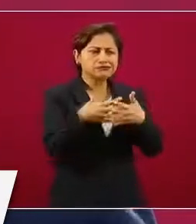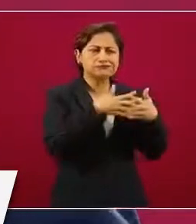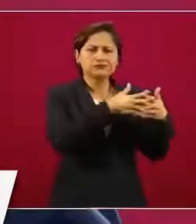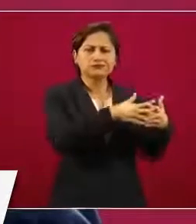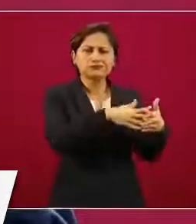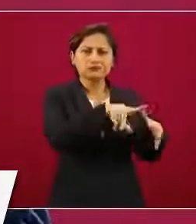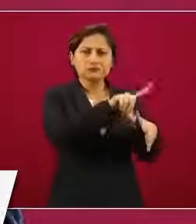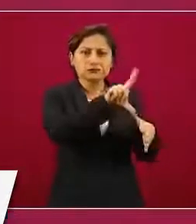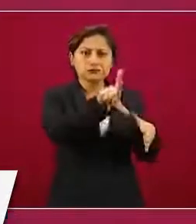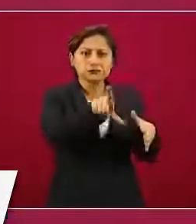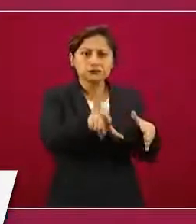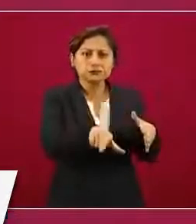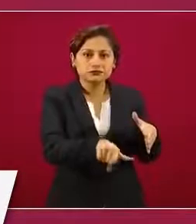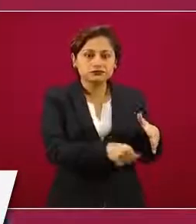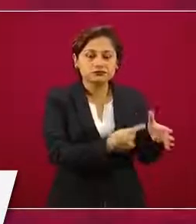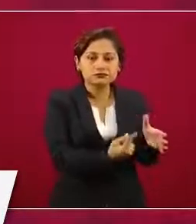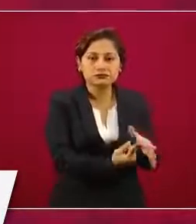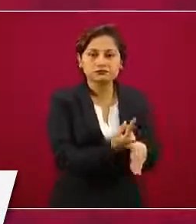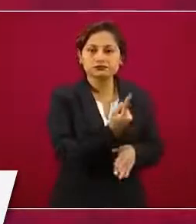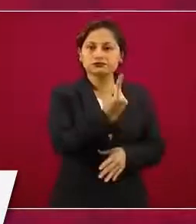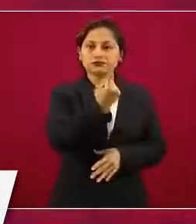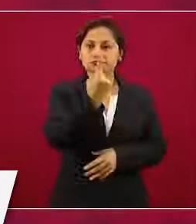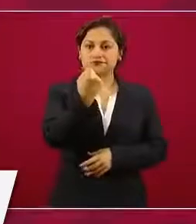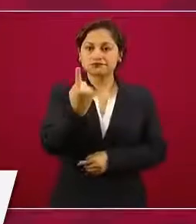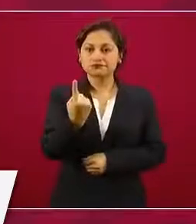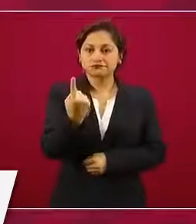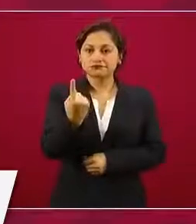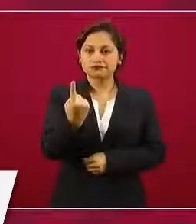y de repente van